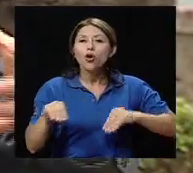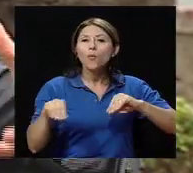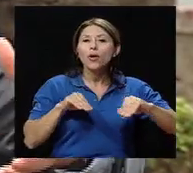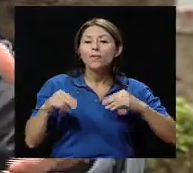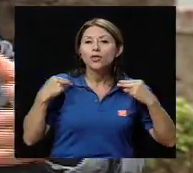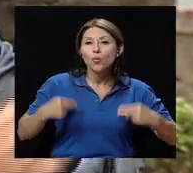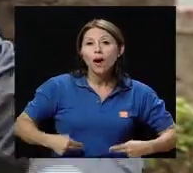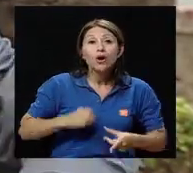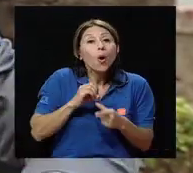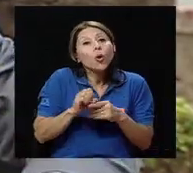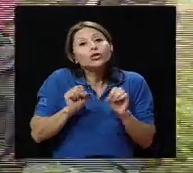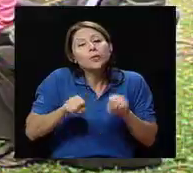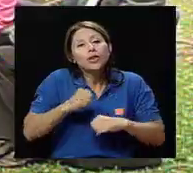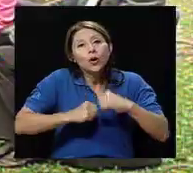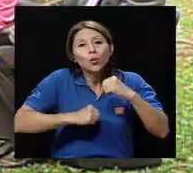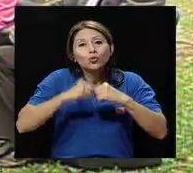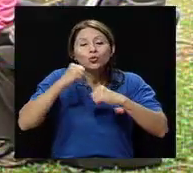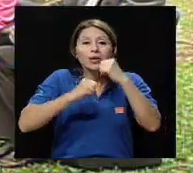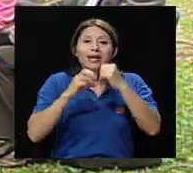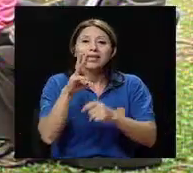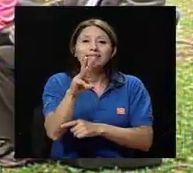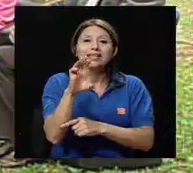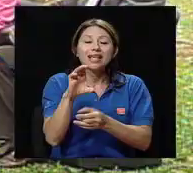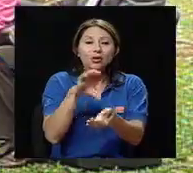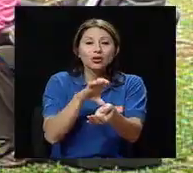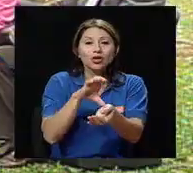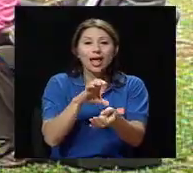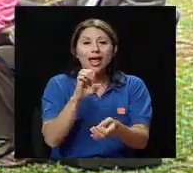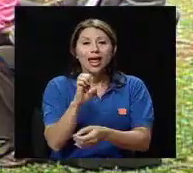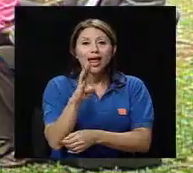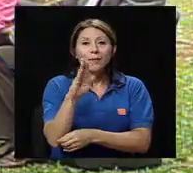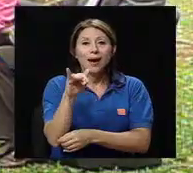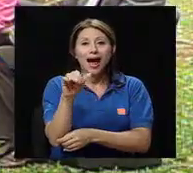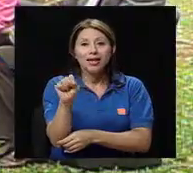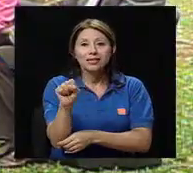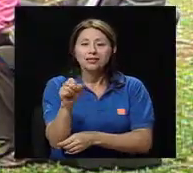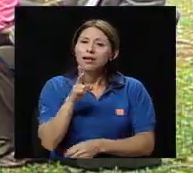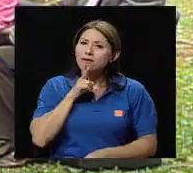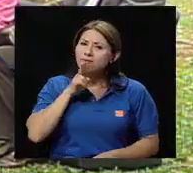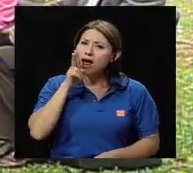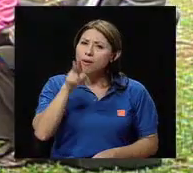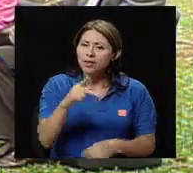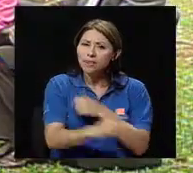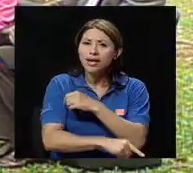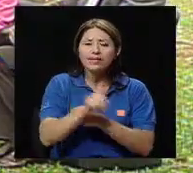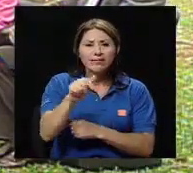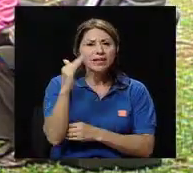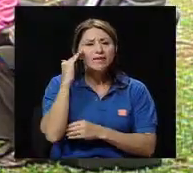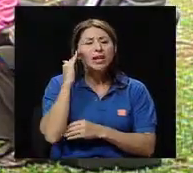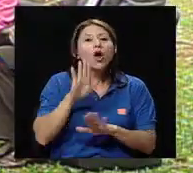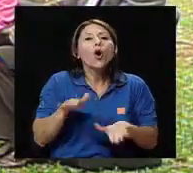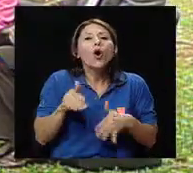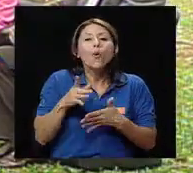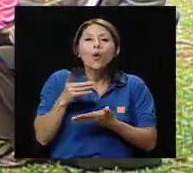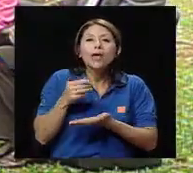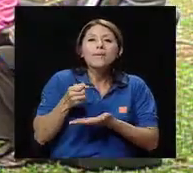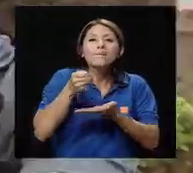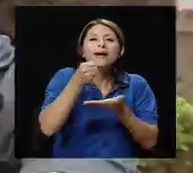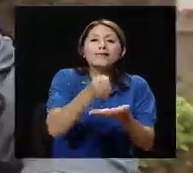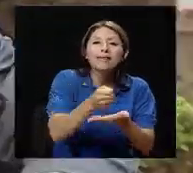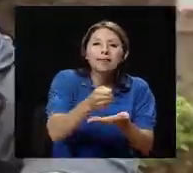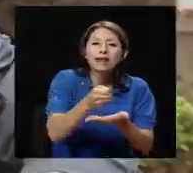o 600 EBAIS. O sea, realmente el país tiene que saber cómo invertir en salud y no cómo gastar en